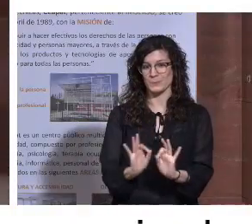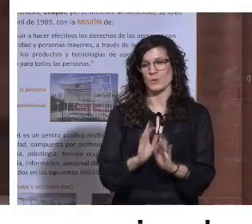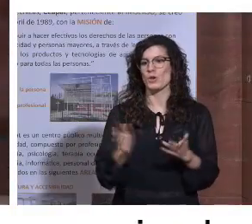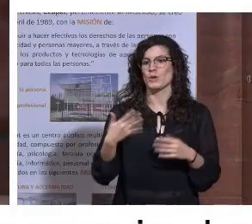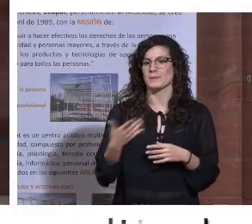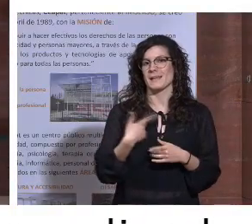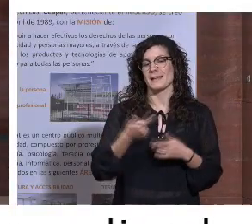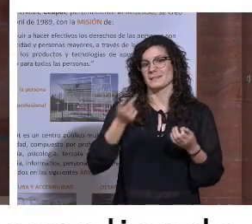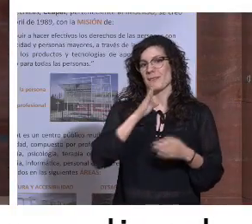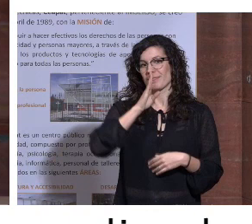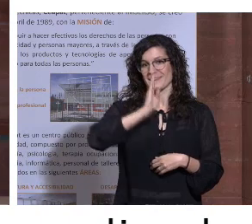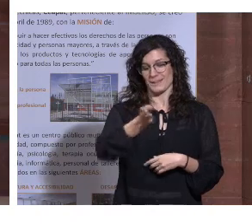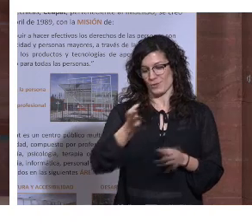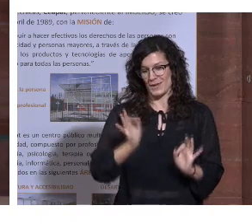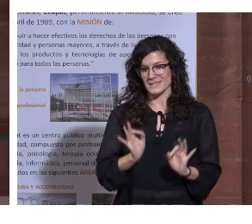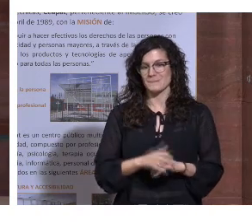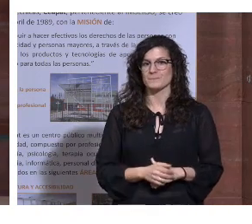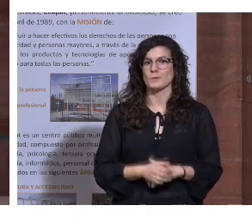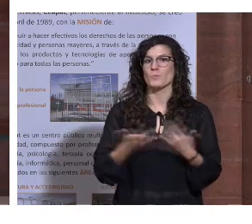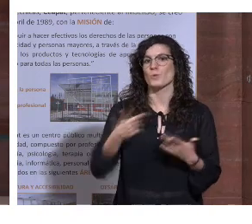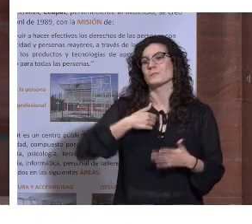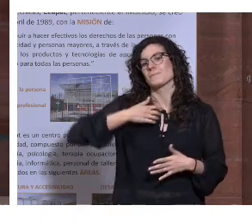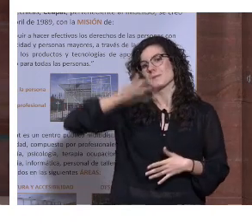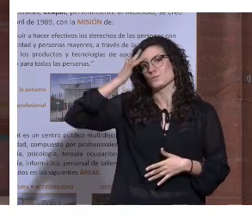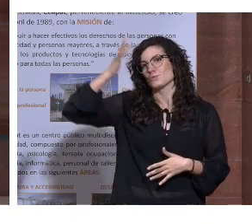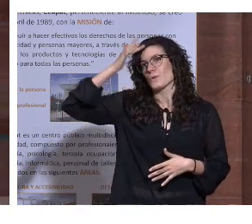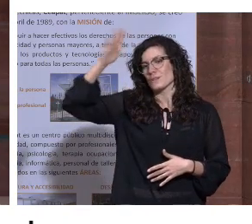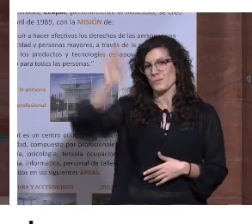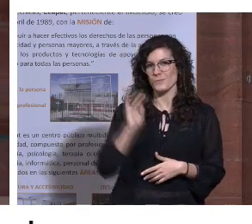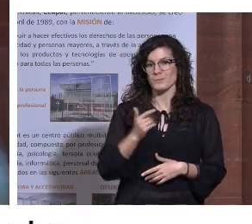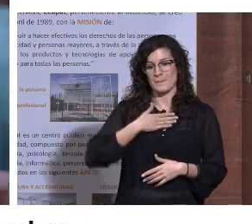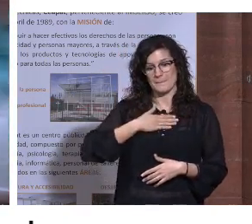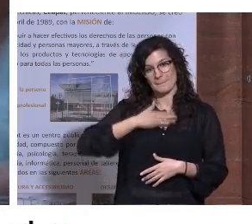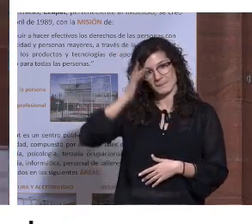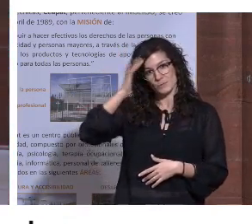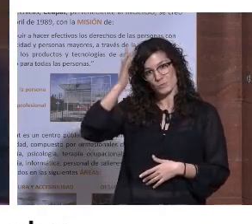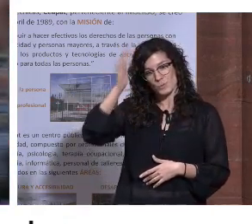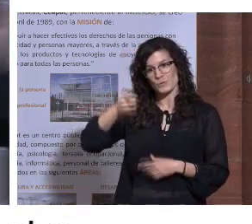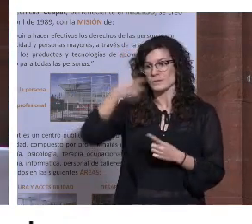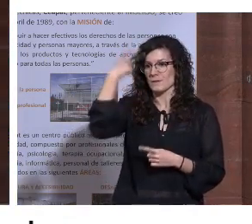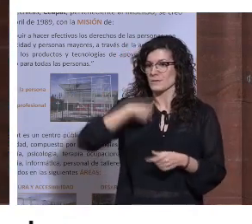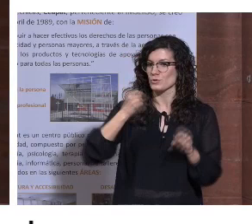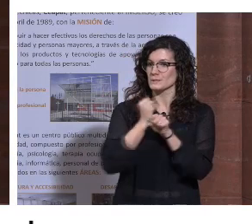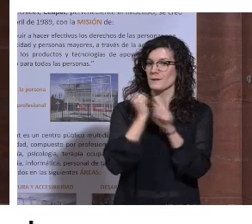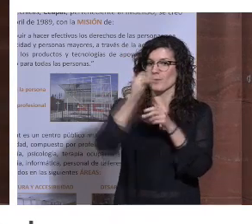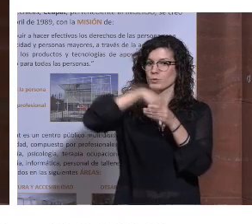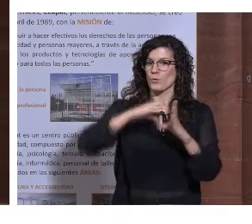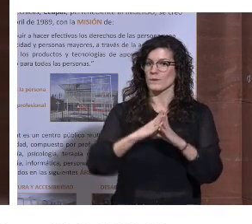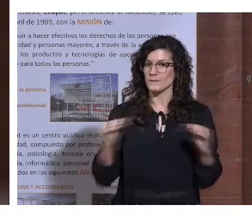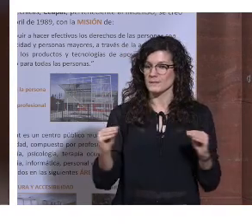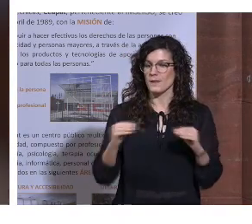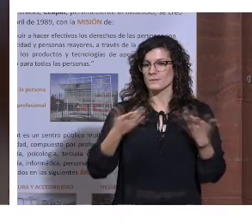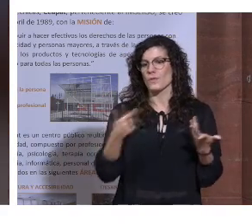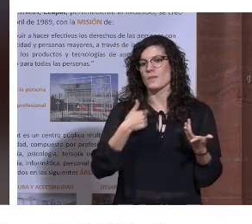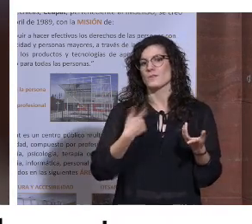directo. Bueno, pues mi sueño, como sabéis, trabajo en la universidad, entonces me dedico